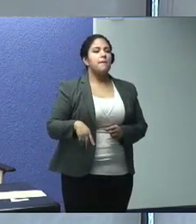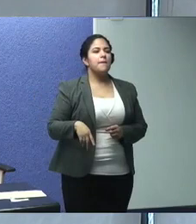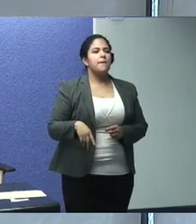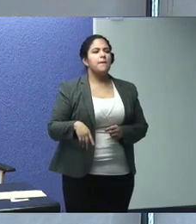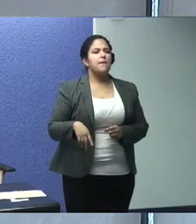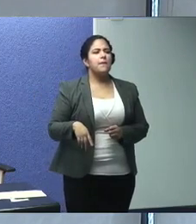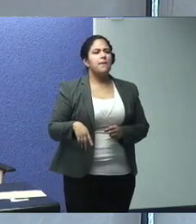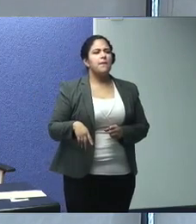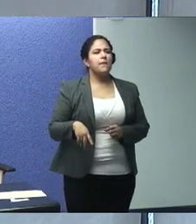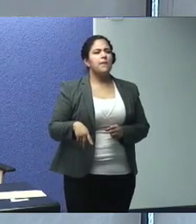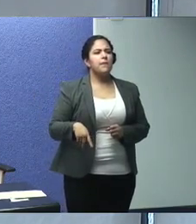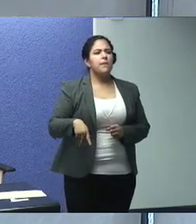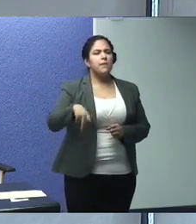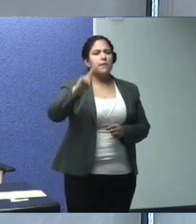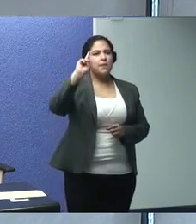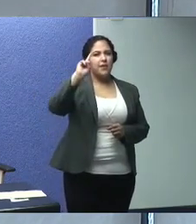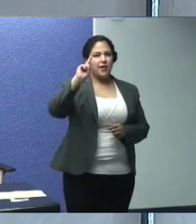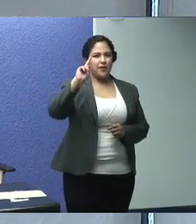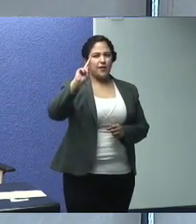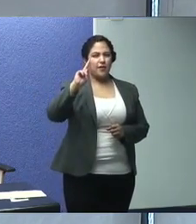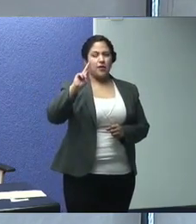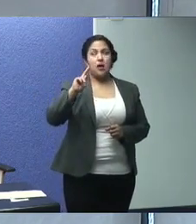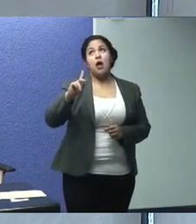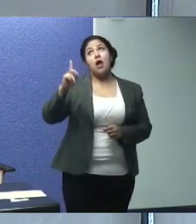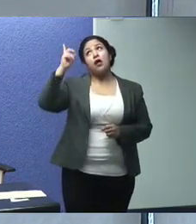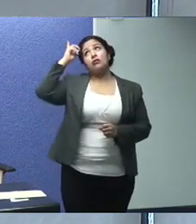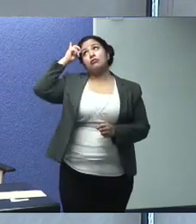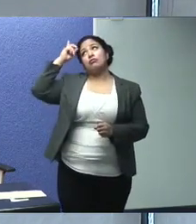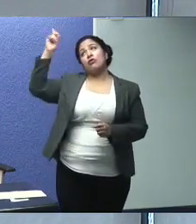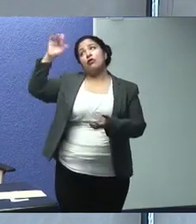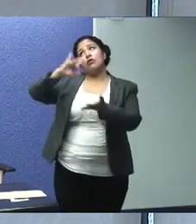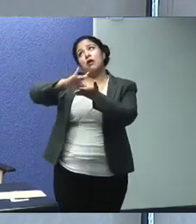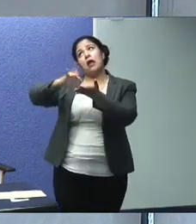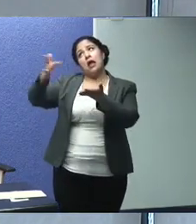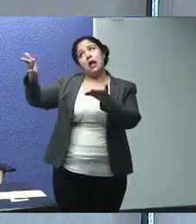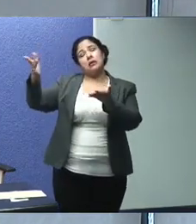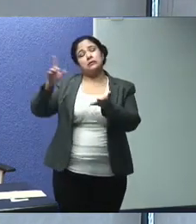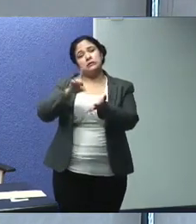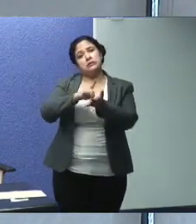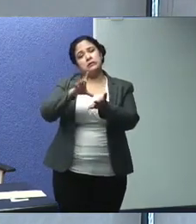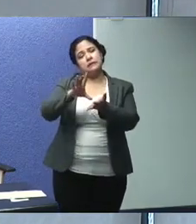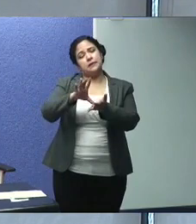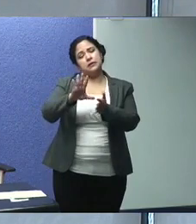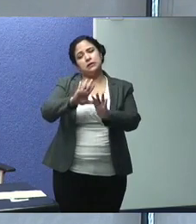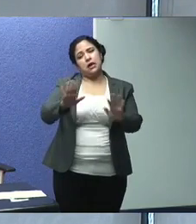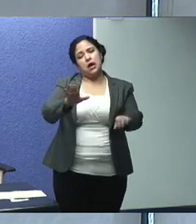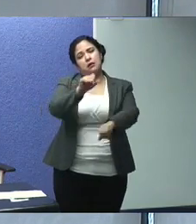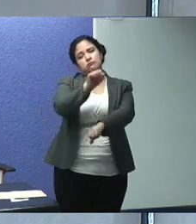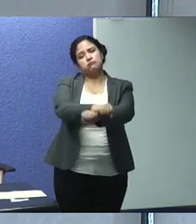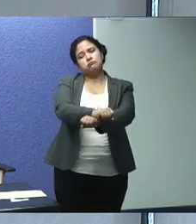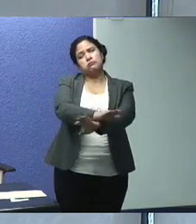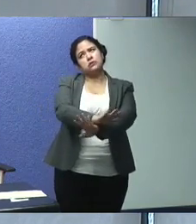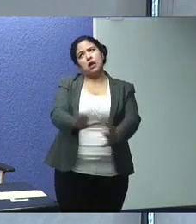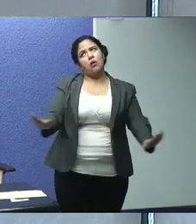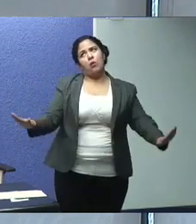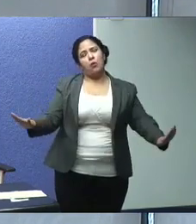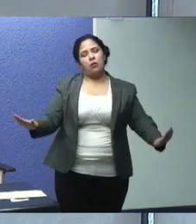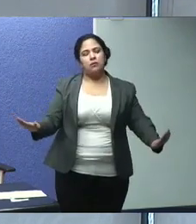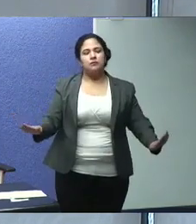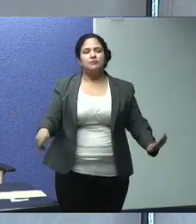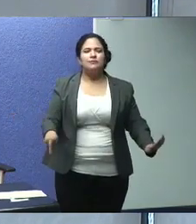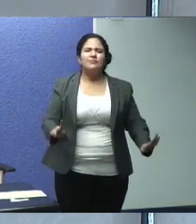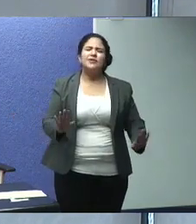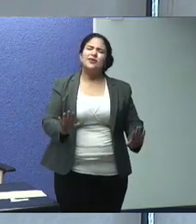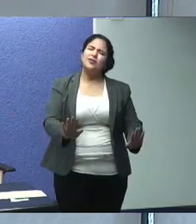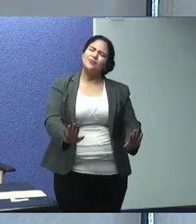como casi uno podría decir, gracias a Dios ya no tenemos amarrados a los niños al árbol, ¿no? Y bueno, mi reflexión va para allá. ¿Habrá